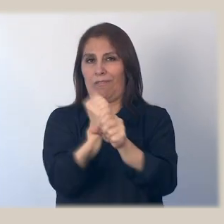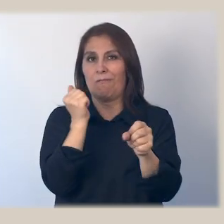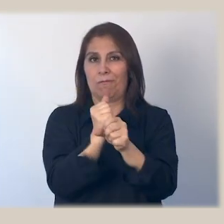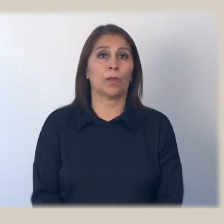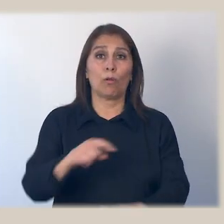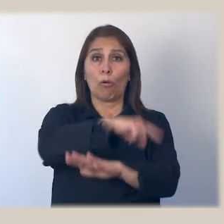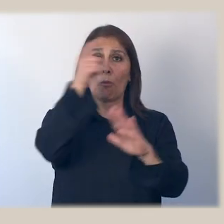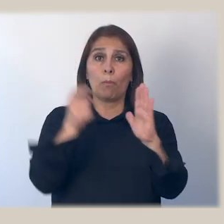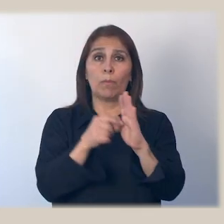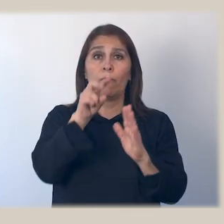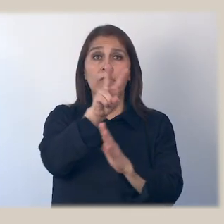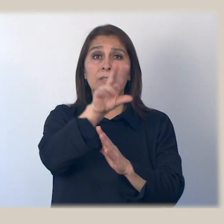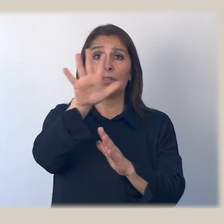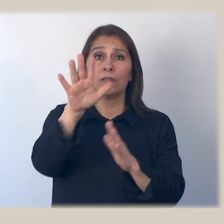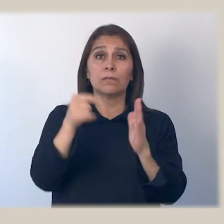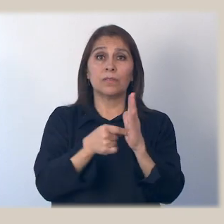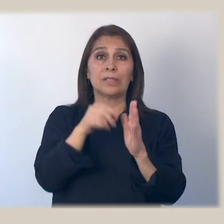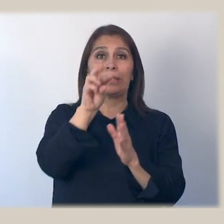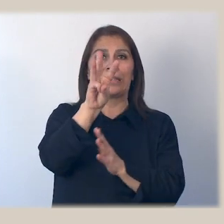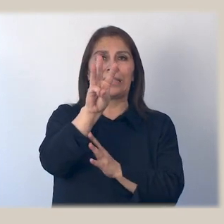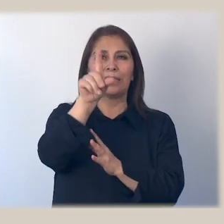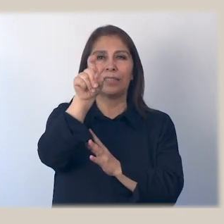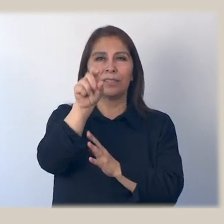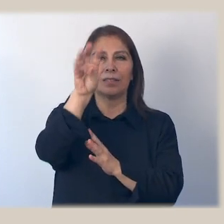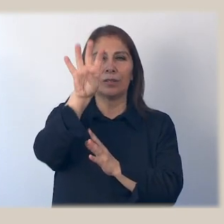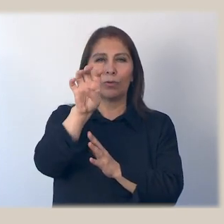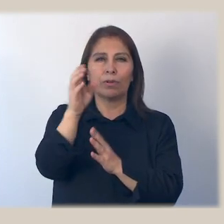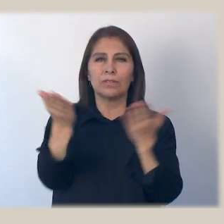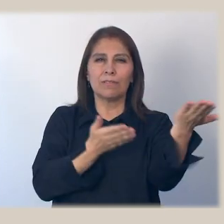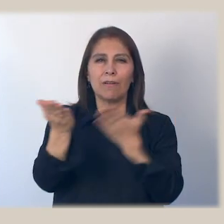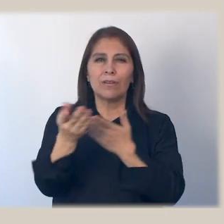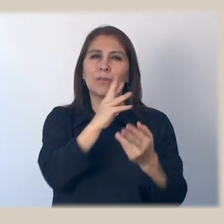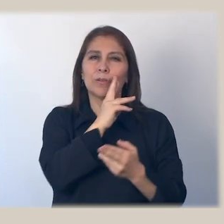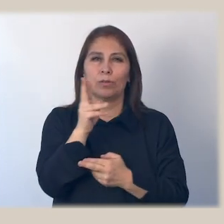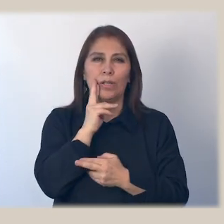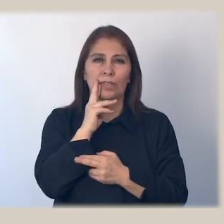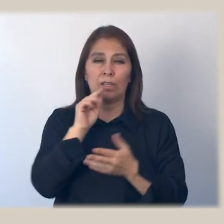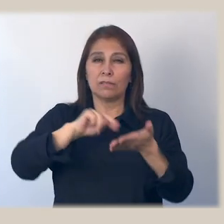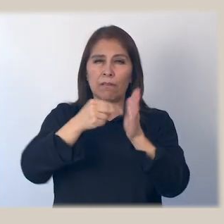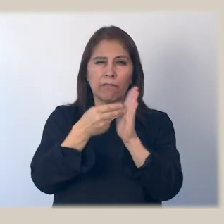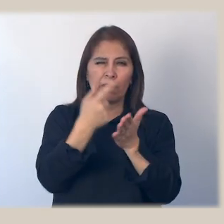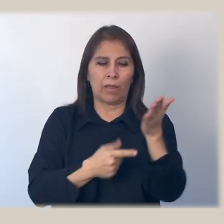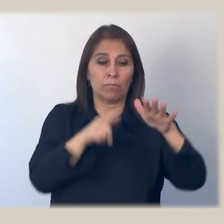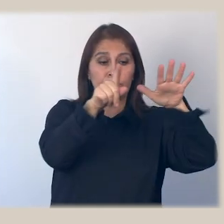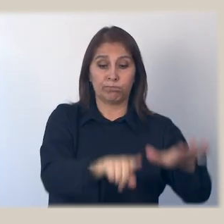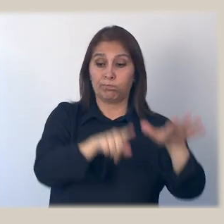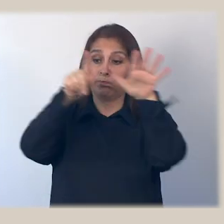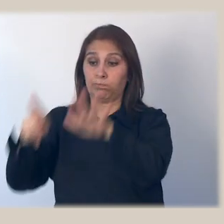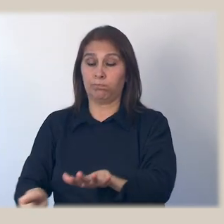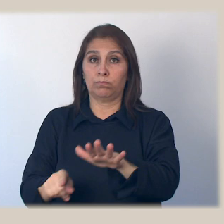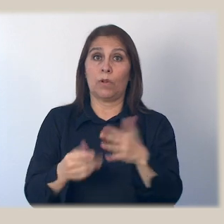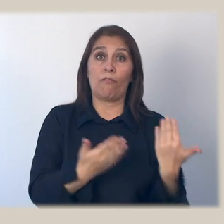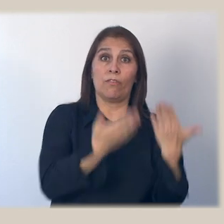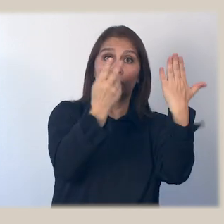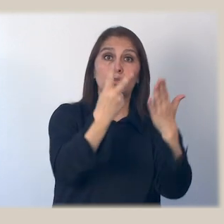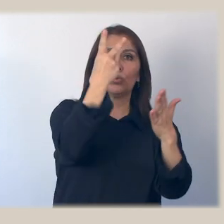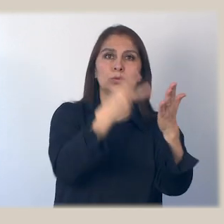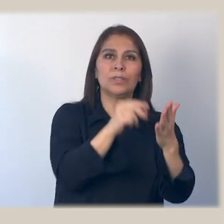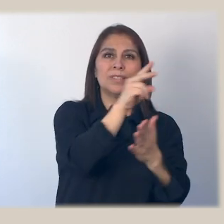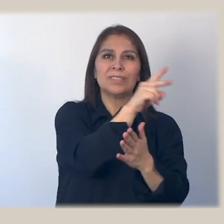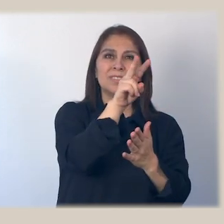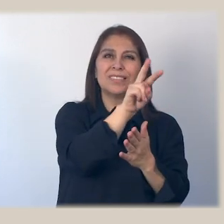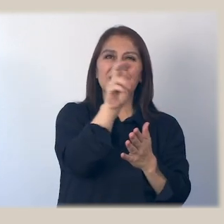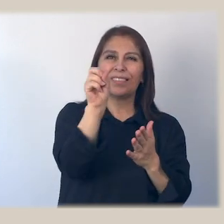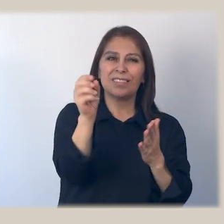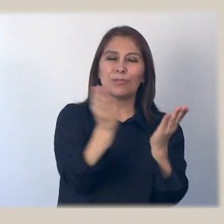universidad, y un total de 25.369 servicios en el restaurante, es decir que semestralmente se benefician